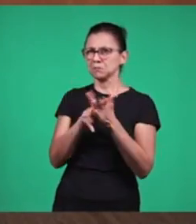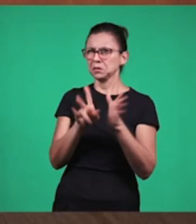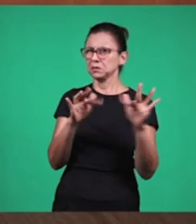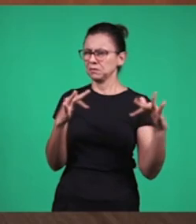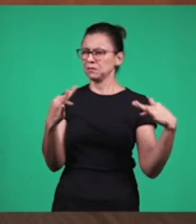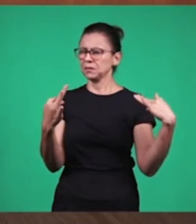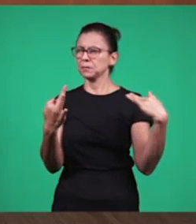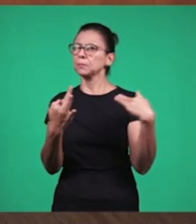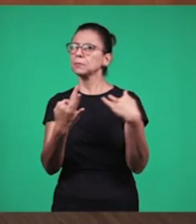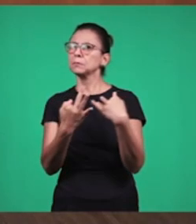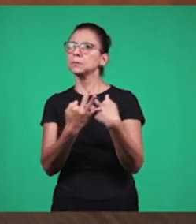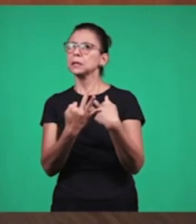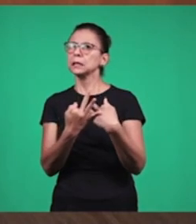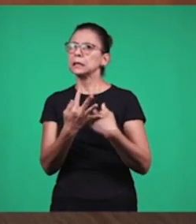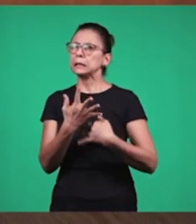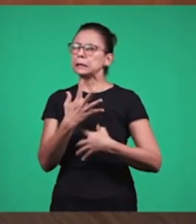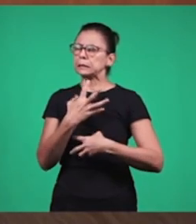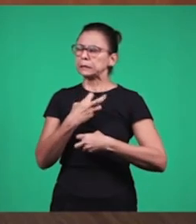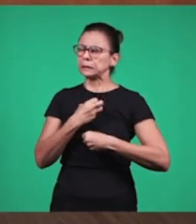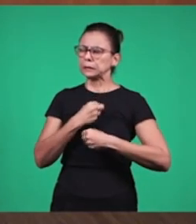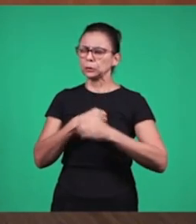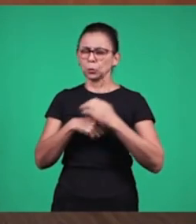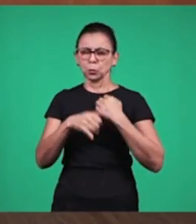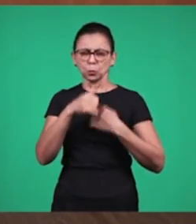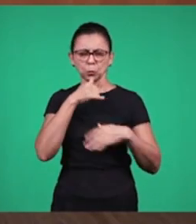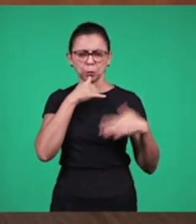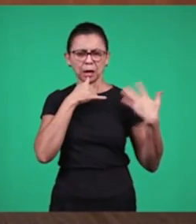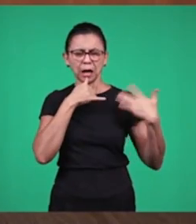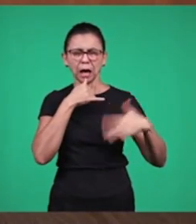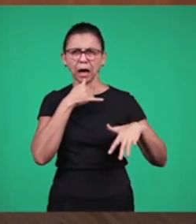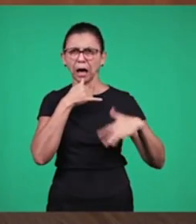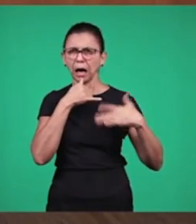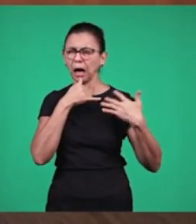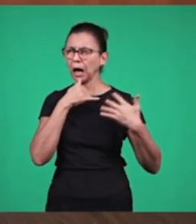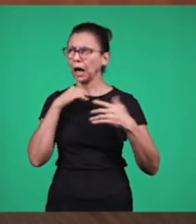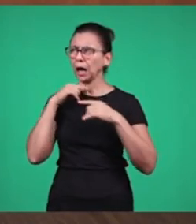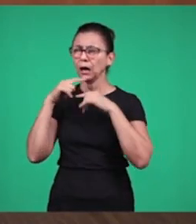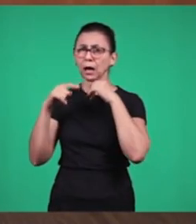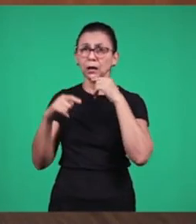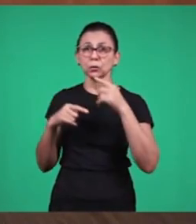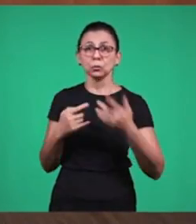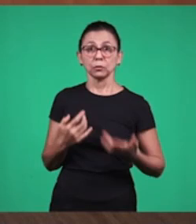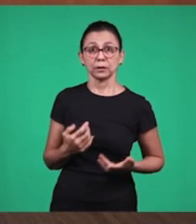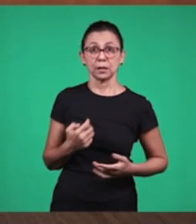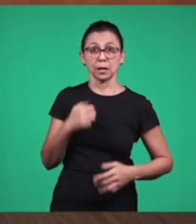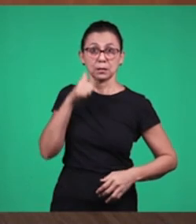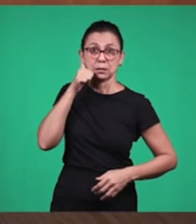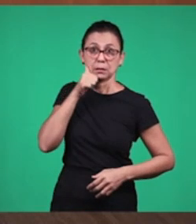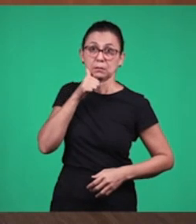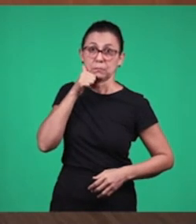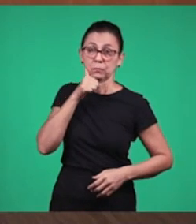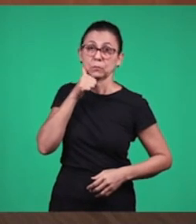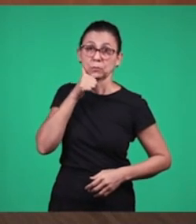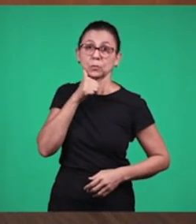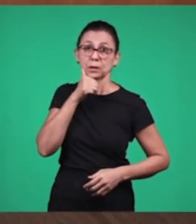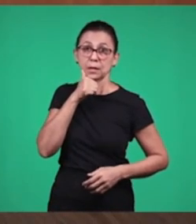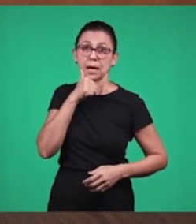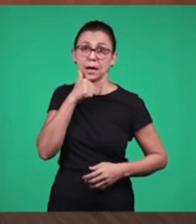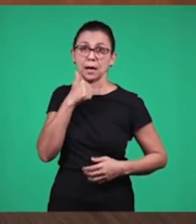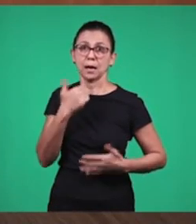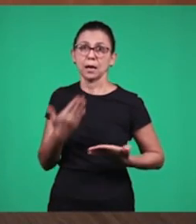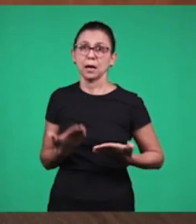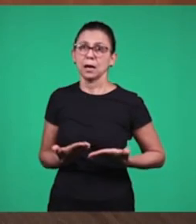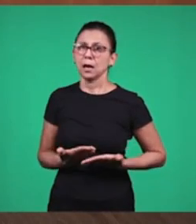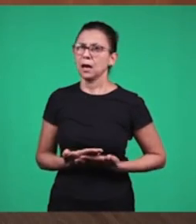familiar que trajo mucha angustia, tristeza, inseguridad. Y esta señora